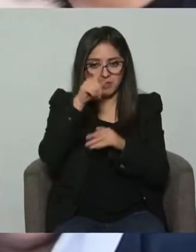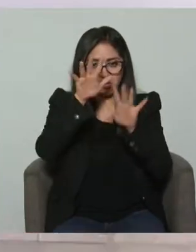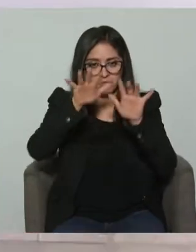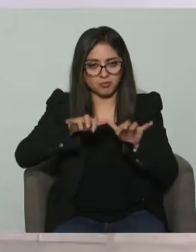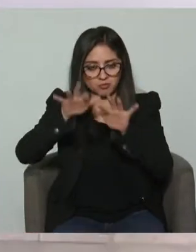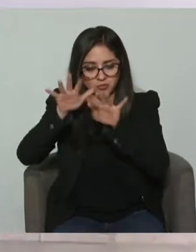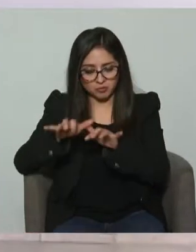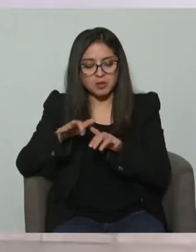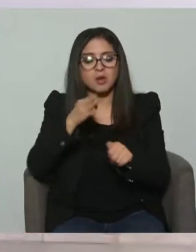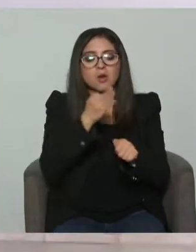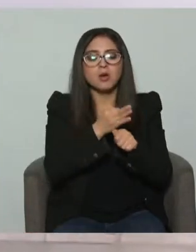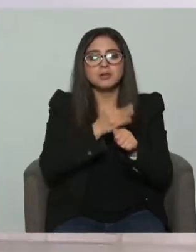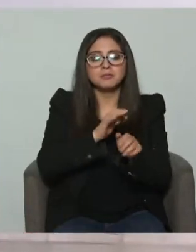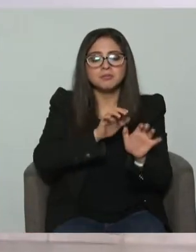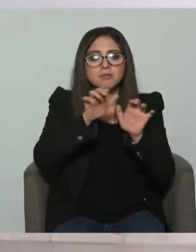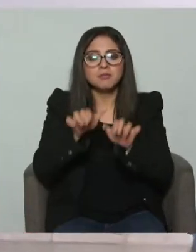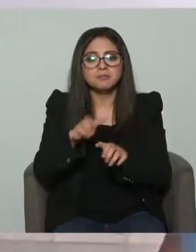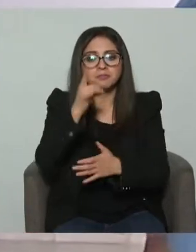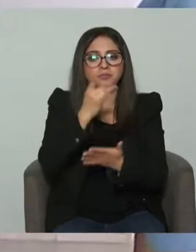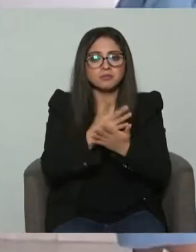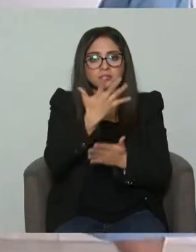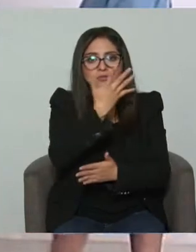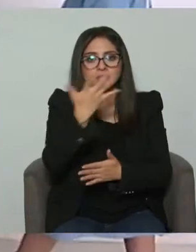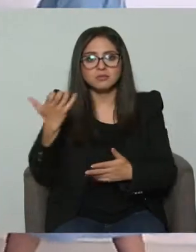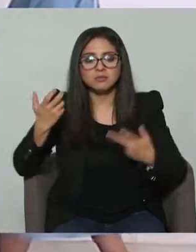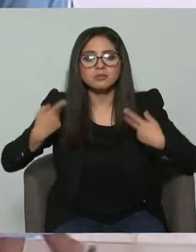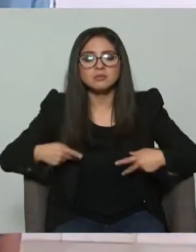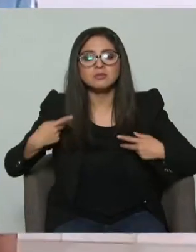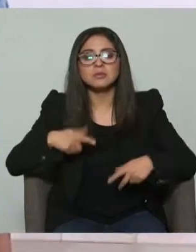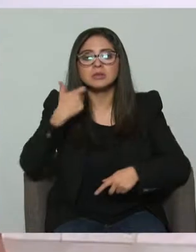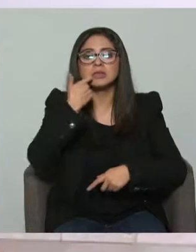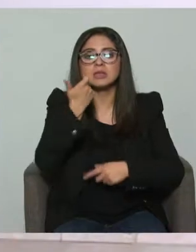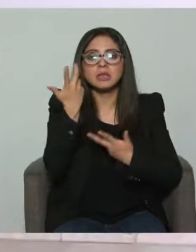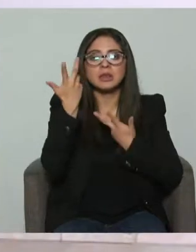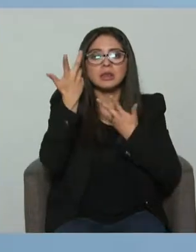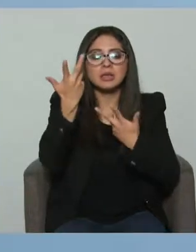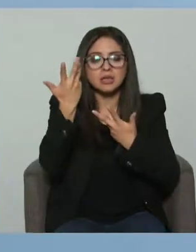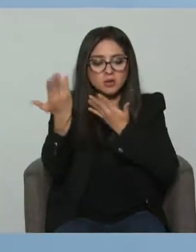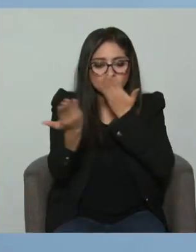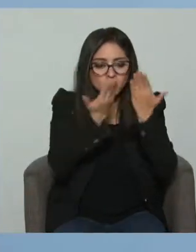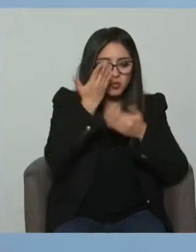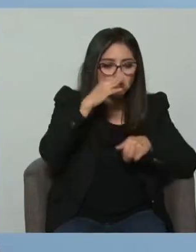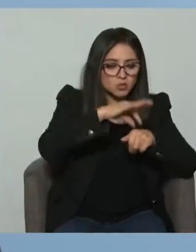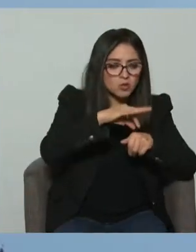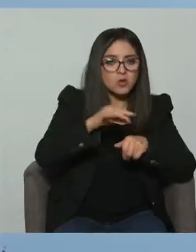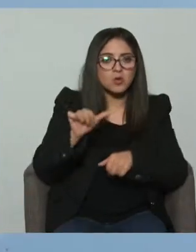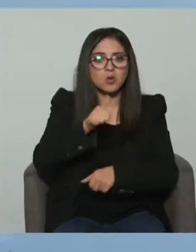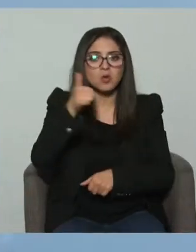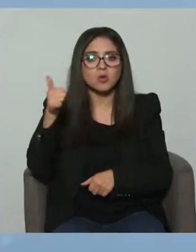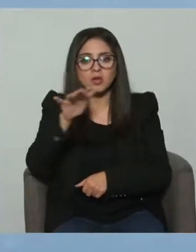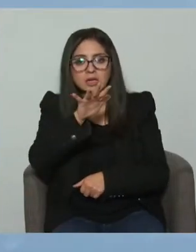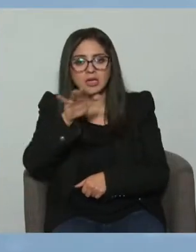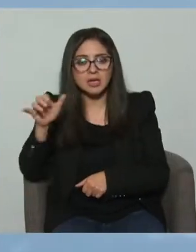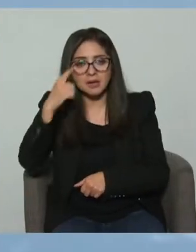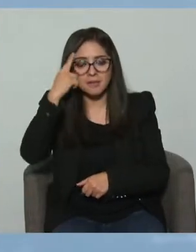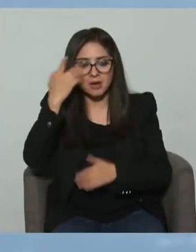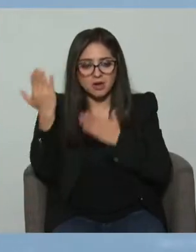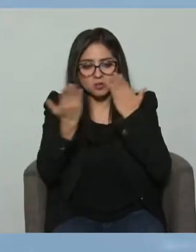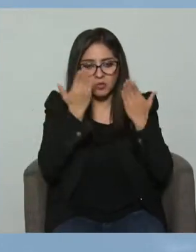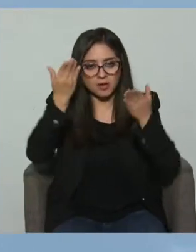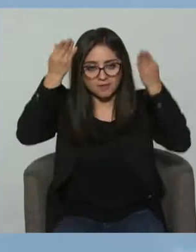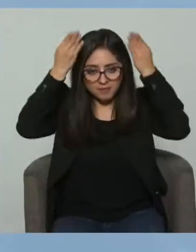comento, habrá cupo para 500 aspirantes que busquen ser médicos y 500 para la carrera de enfermería.